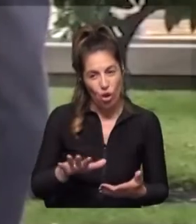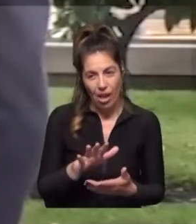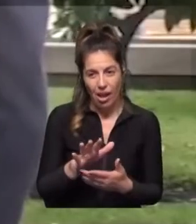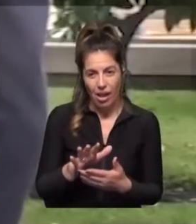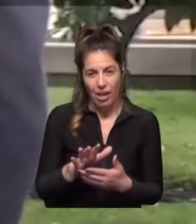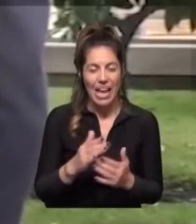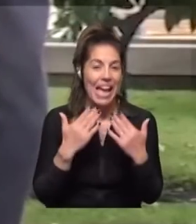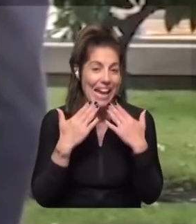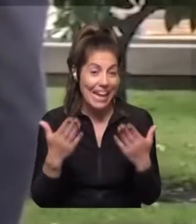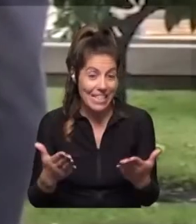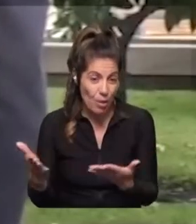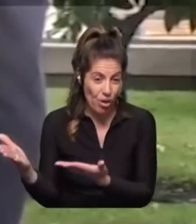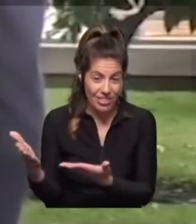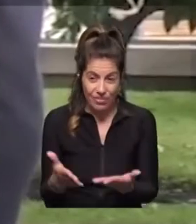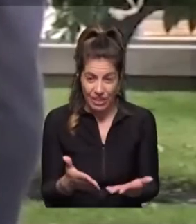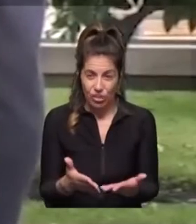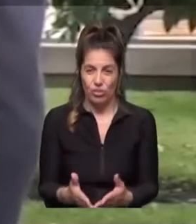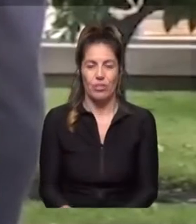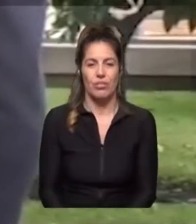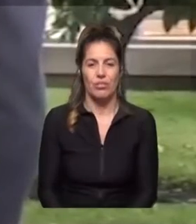Gracias por recibirnos